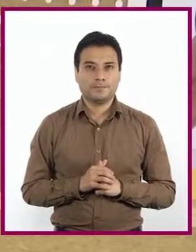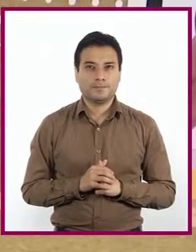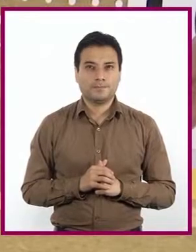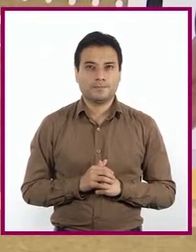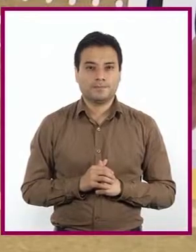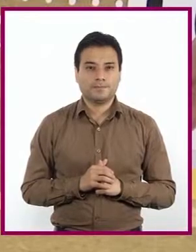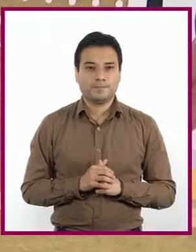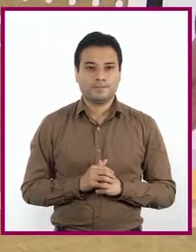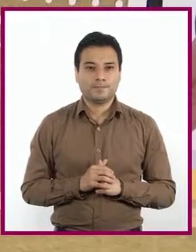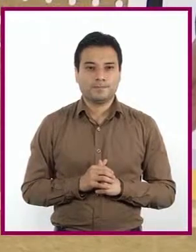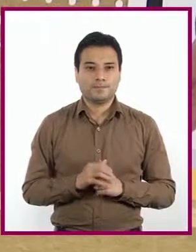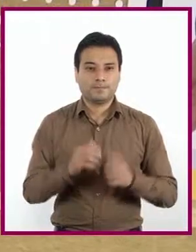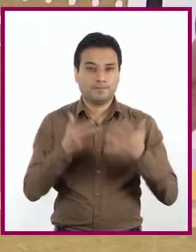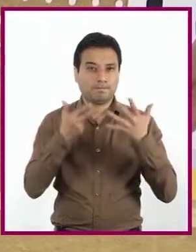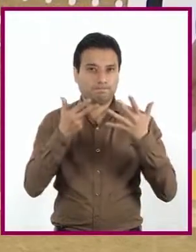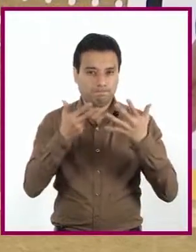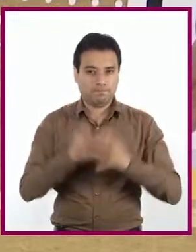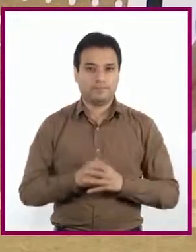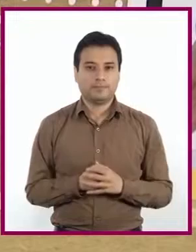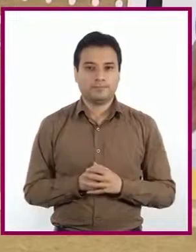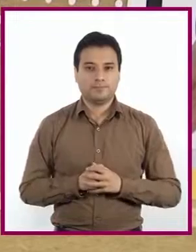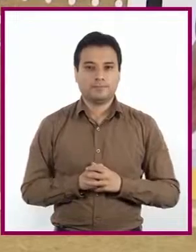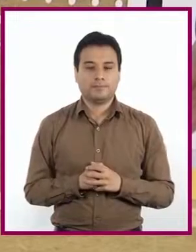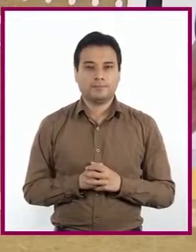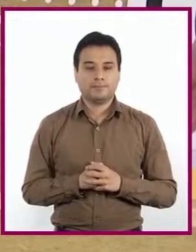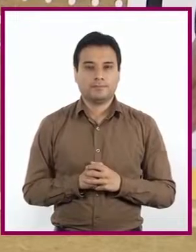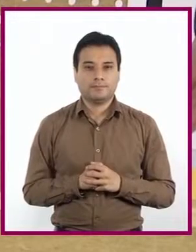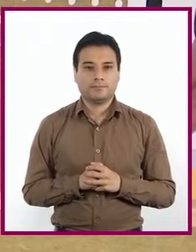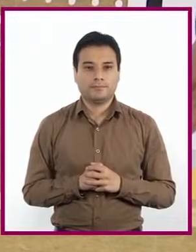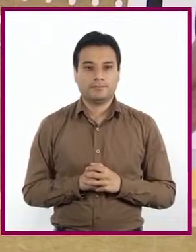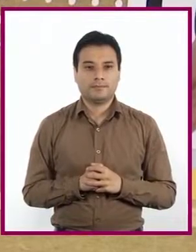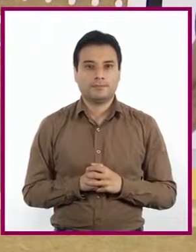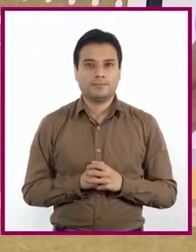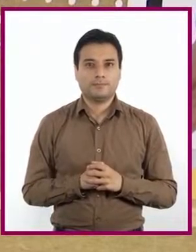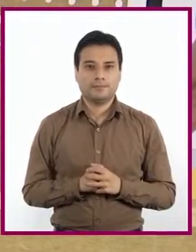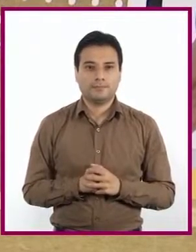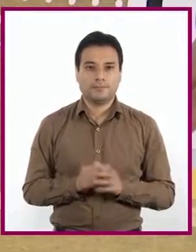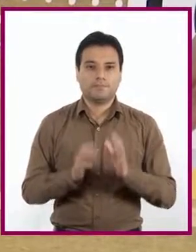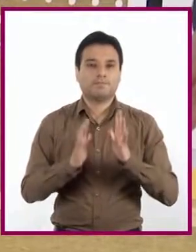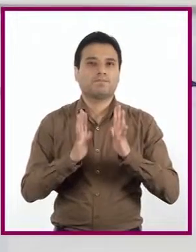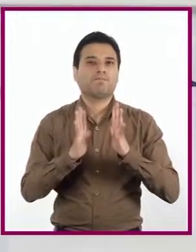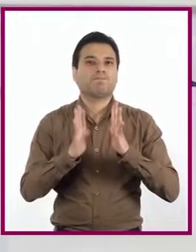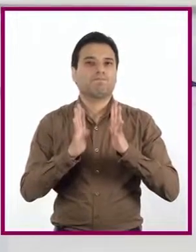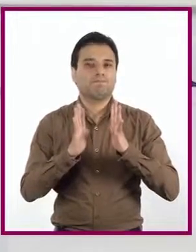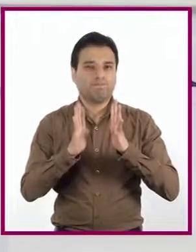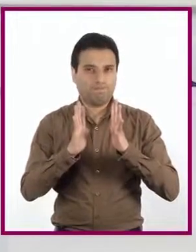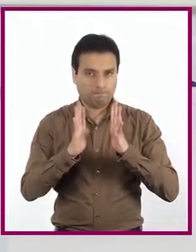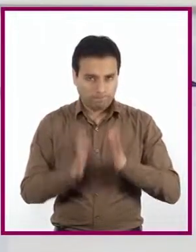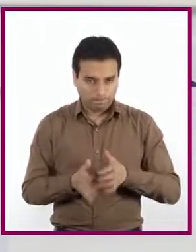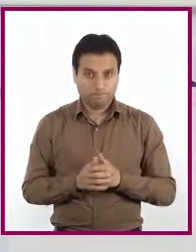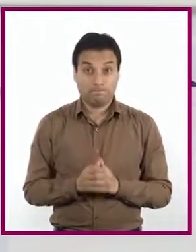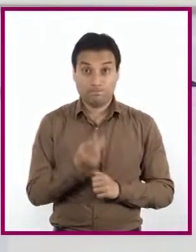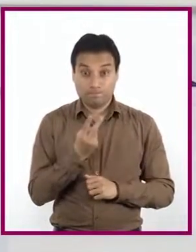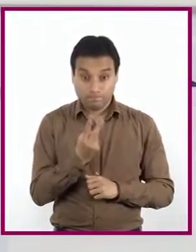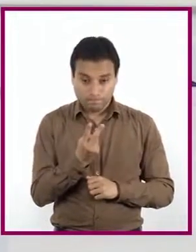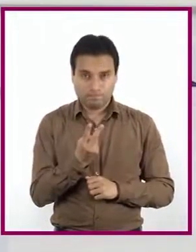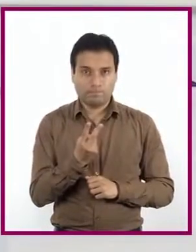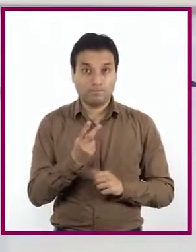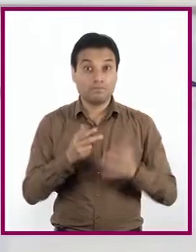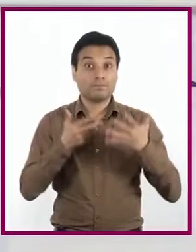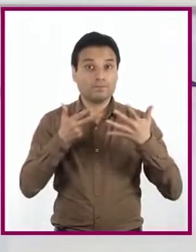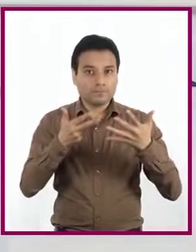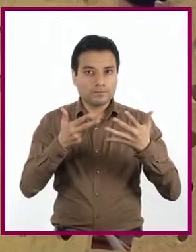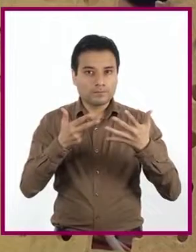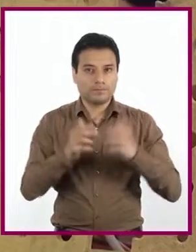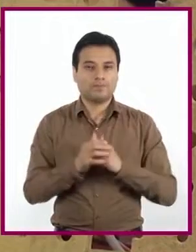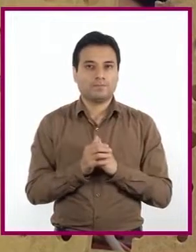8 electrones que vamos a ir prendiendo de 4 en 4. Ya completamos 2 en la primera, 8 en la segunda, son 10. Nos